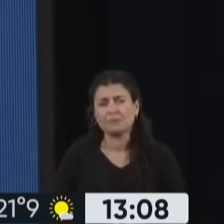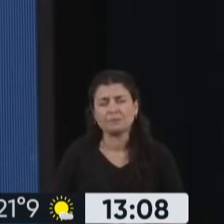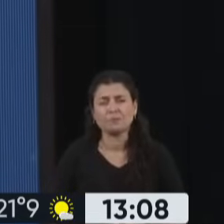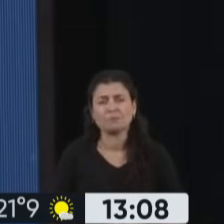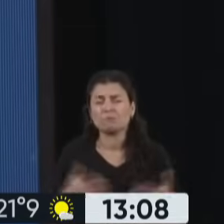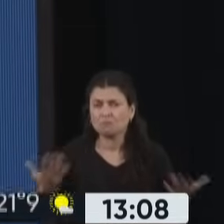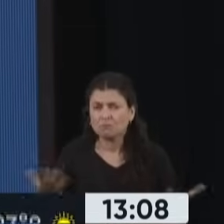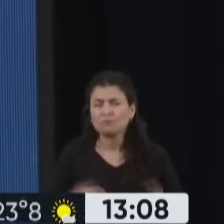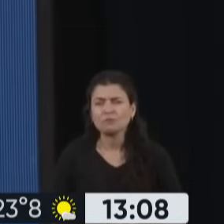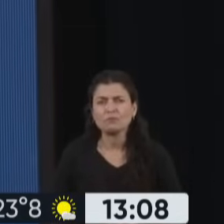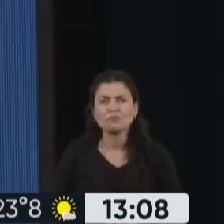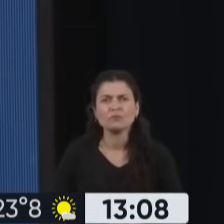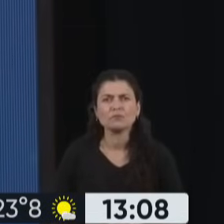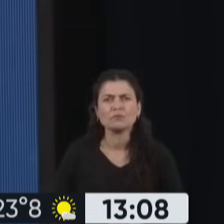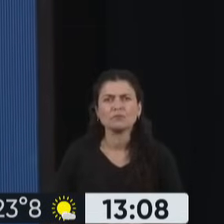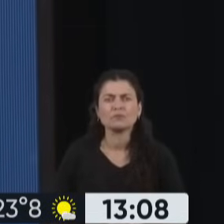es que